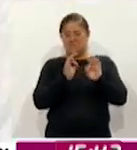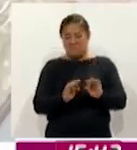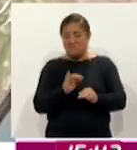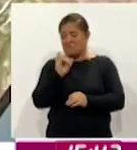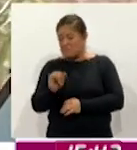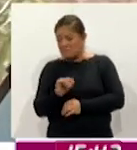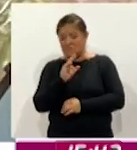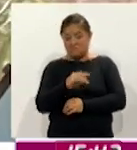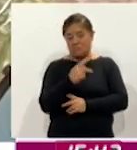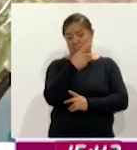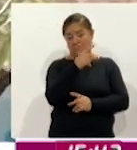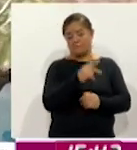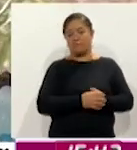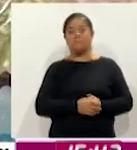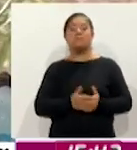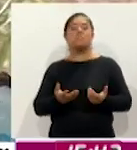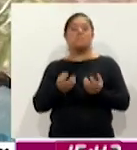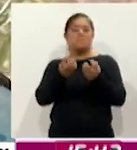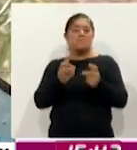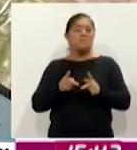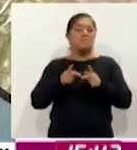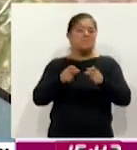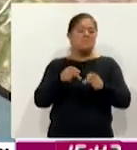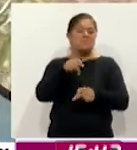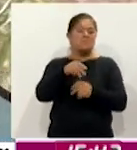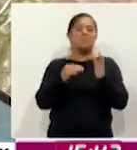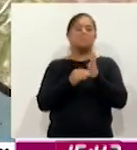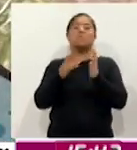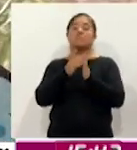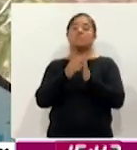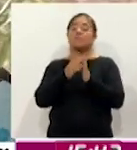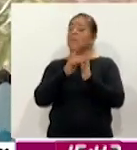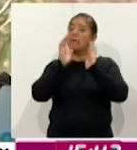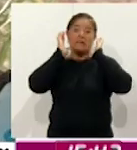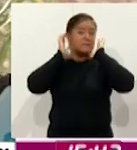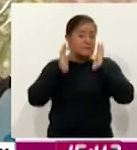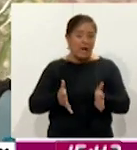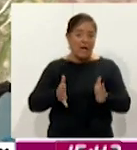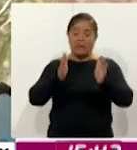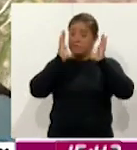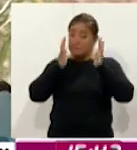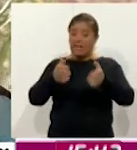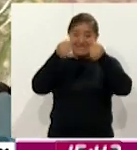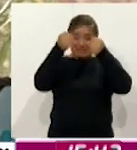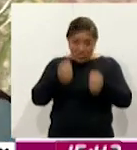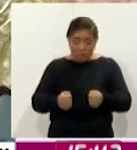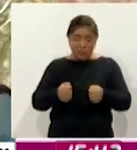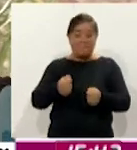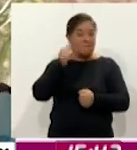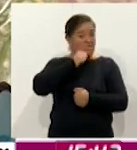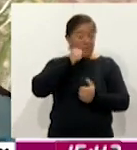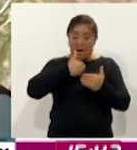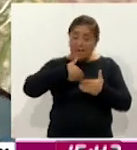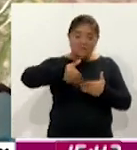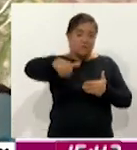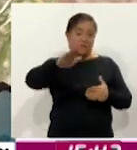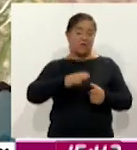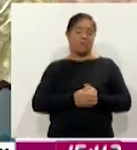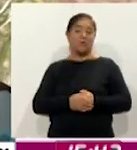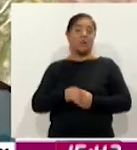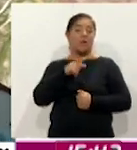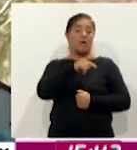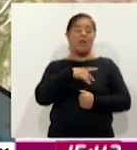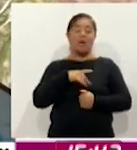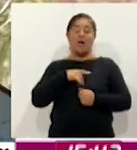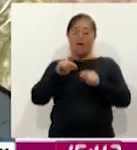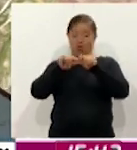ellos. La vasectomía sin bisturí es un método permanente. Lo que hace es impedir el paso de los espermatozoides por medio del